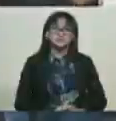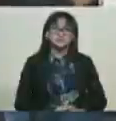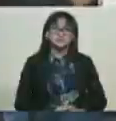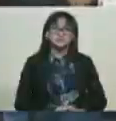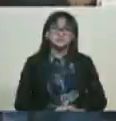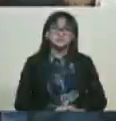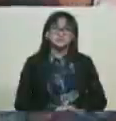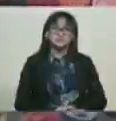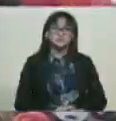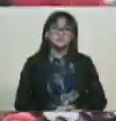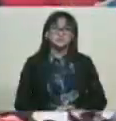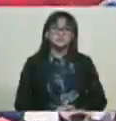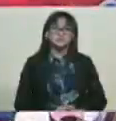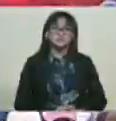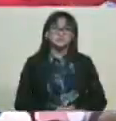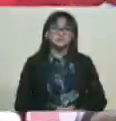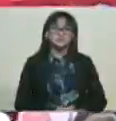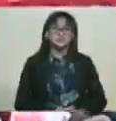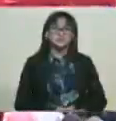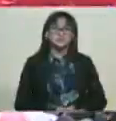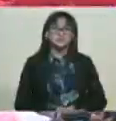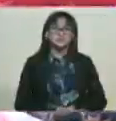es posible escuchen